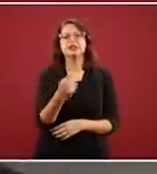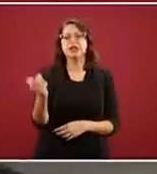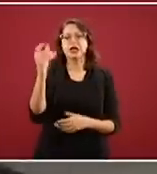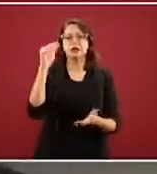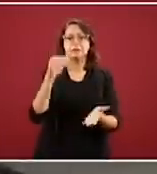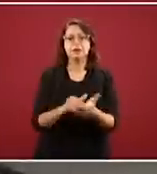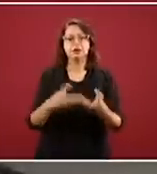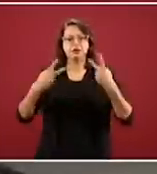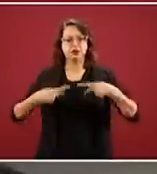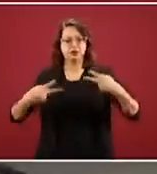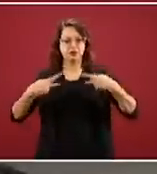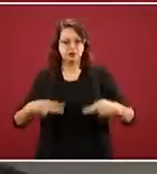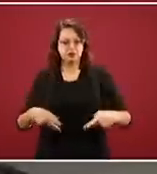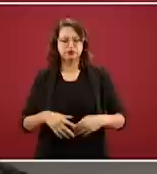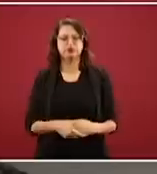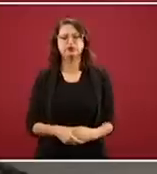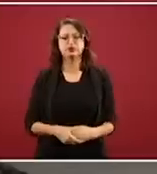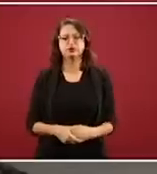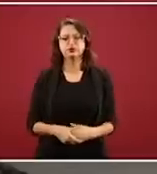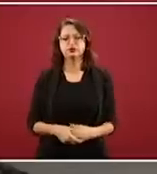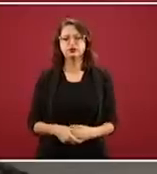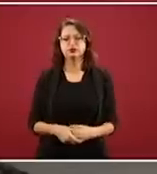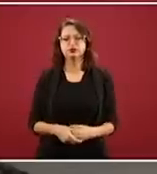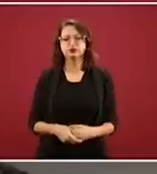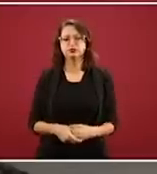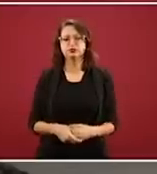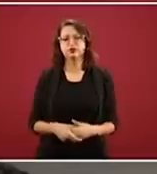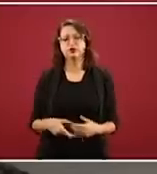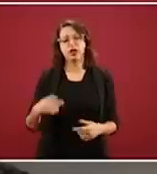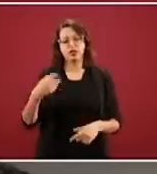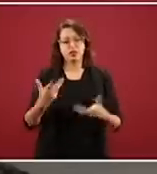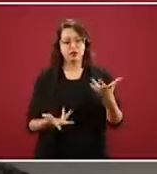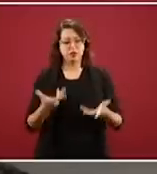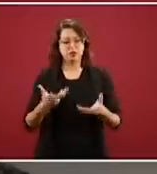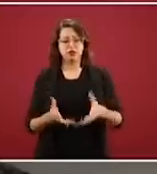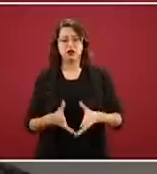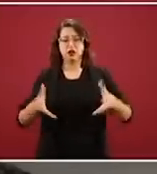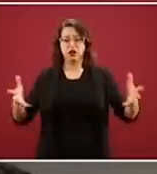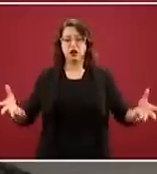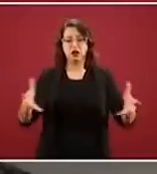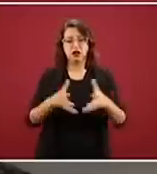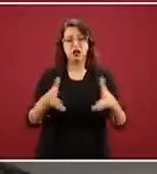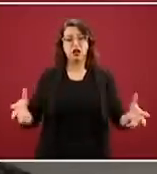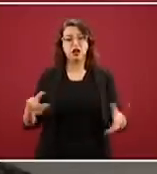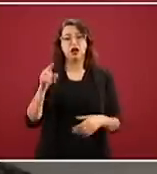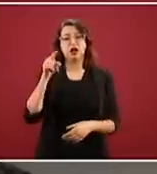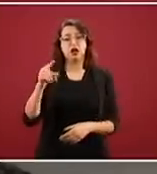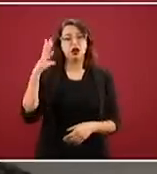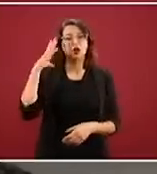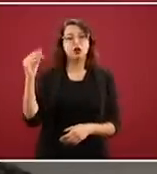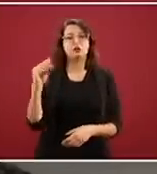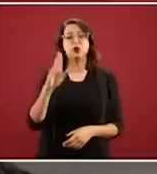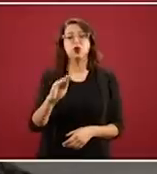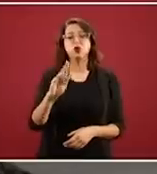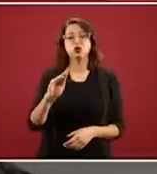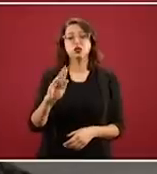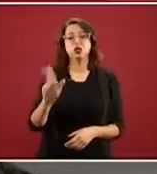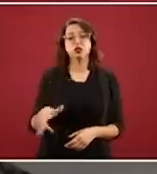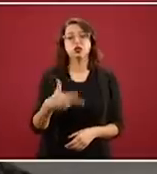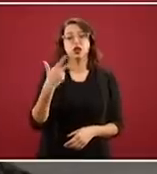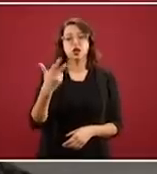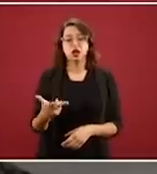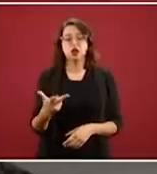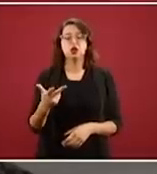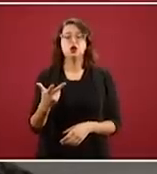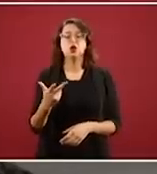habitantes. Aquí, en virtud del tamaño de la población, Colima tiene 88 homicidios